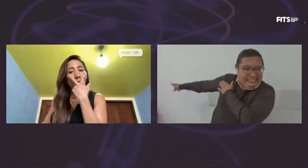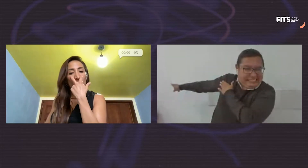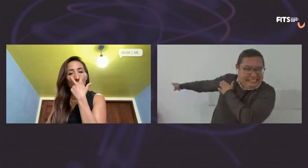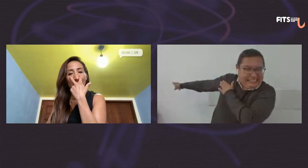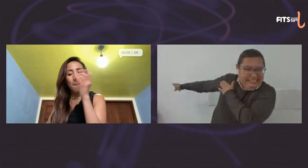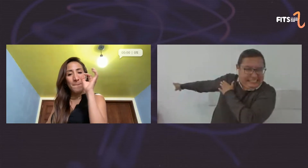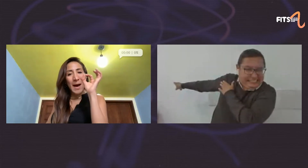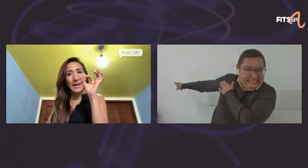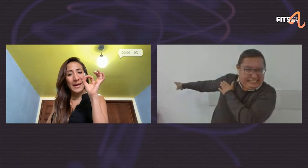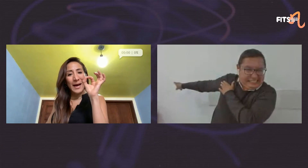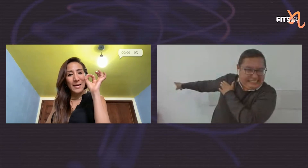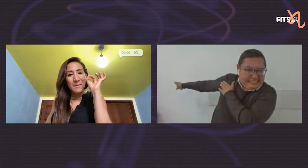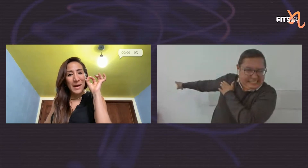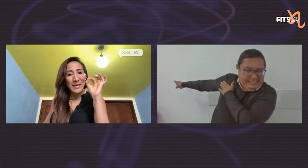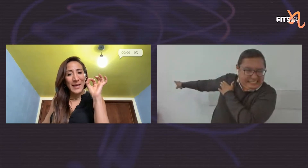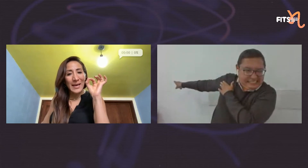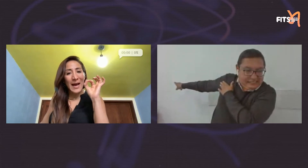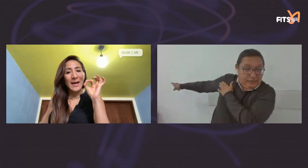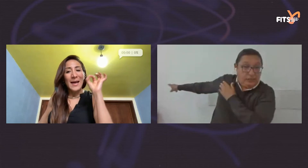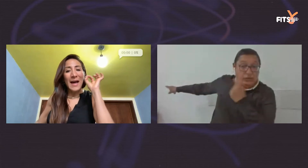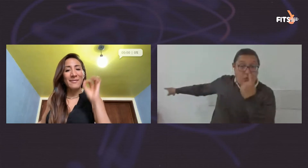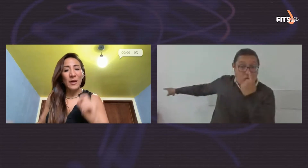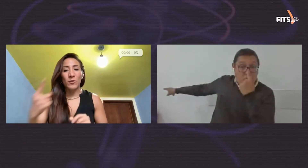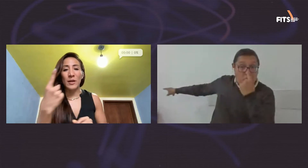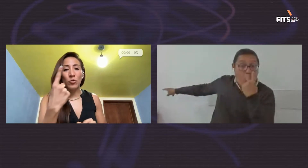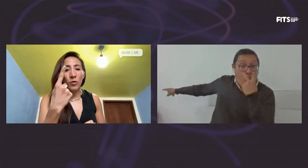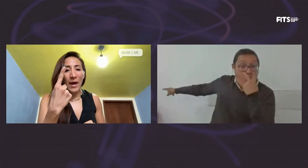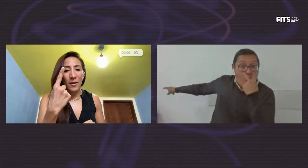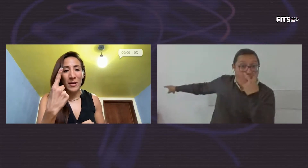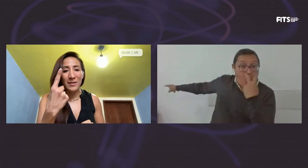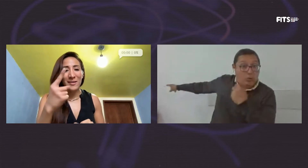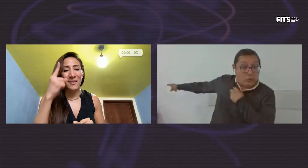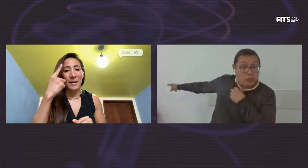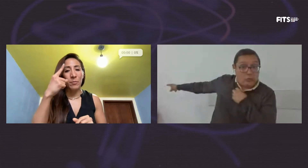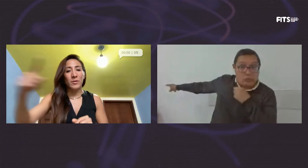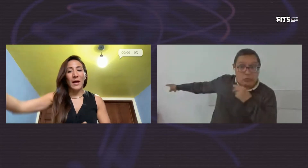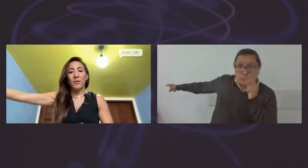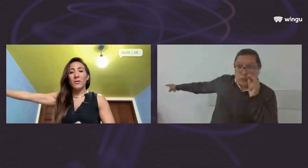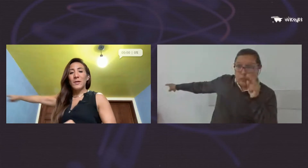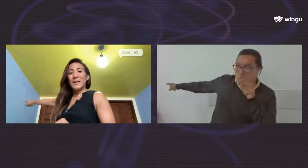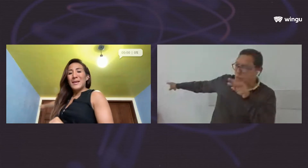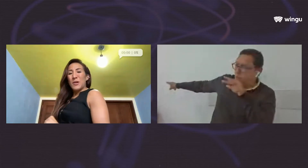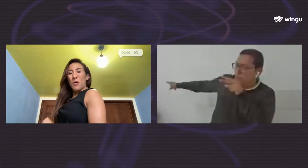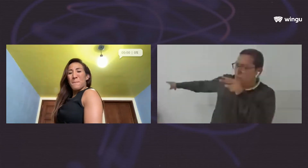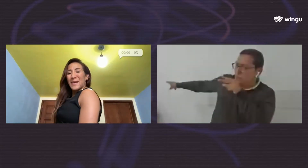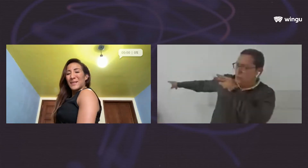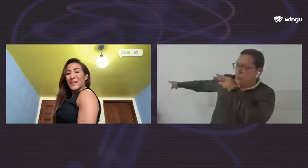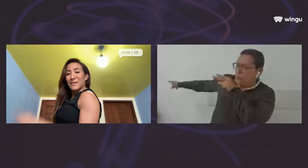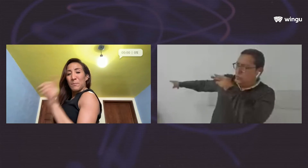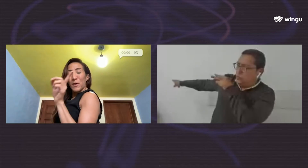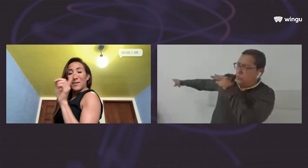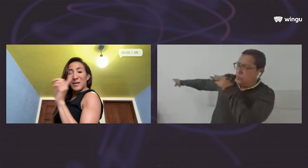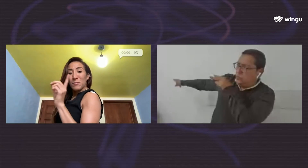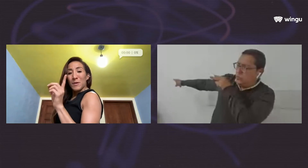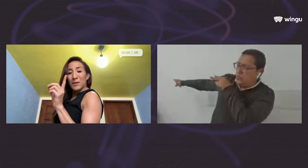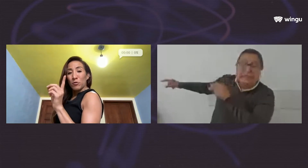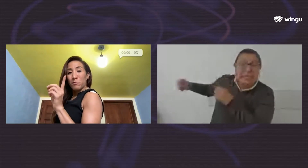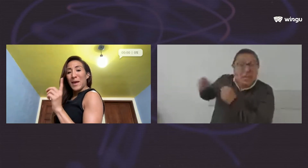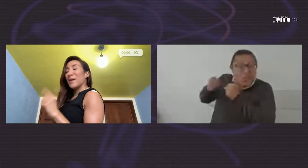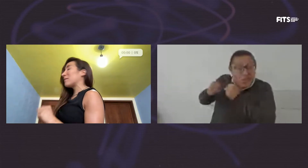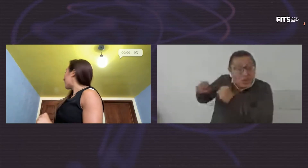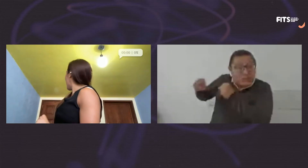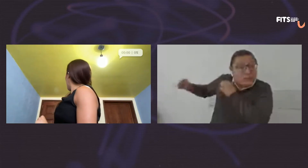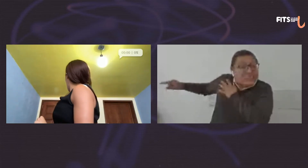hacer una marca imaginaria hasta donde tu dedo índice está apuntando. Lo más atrás que puedas sin mover